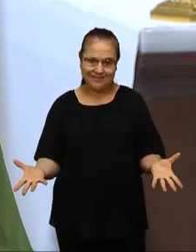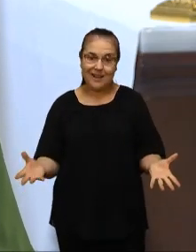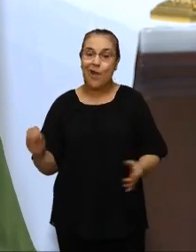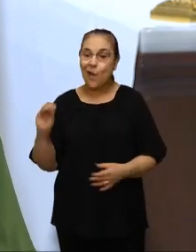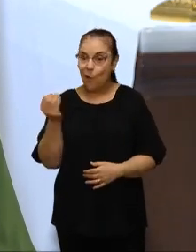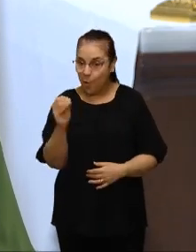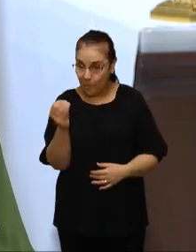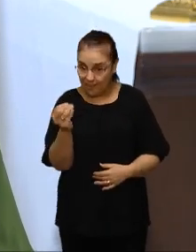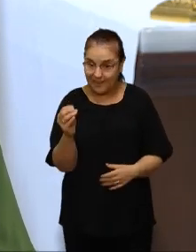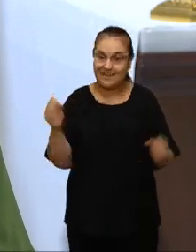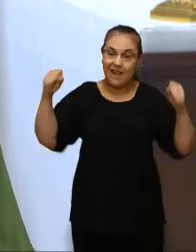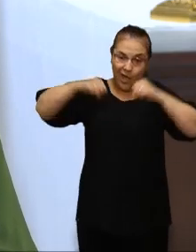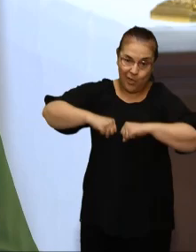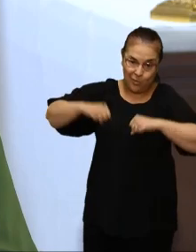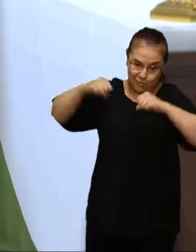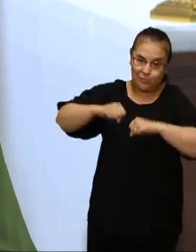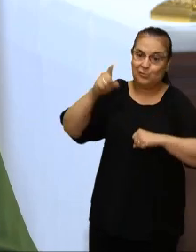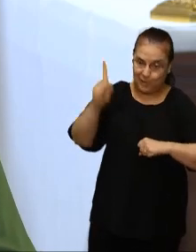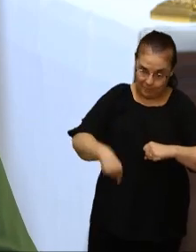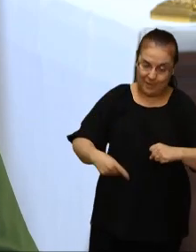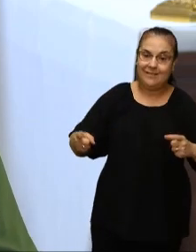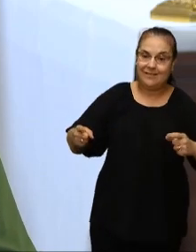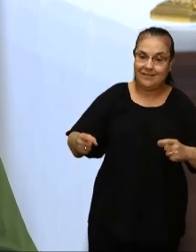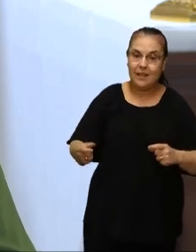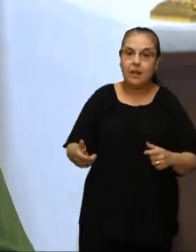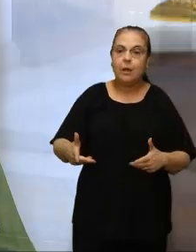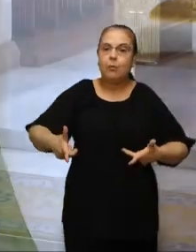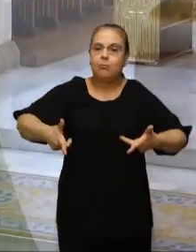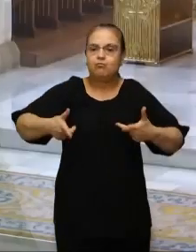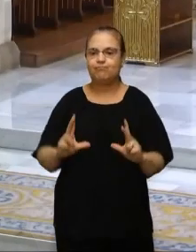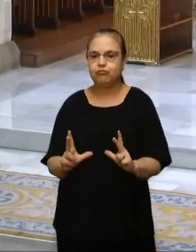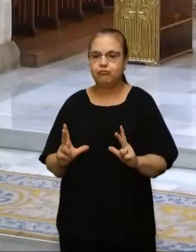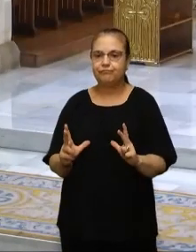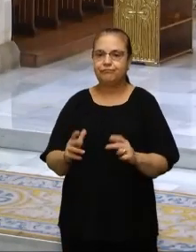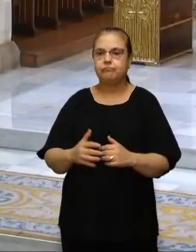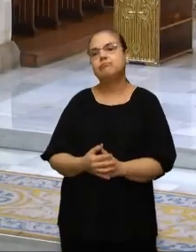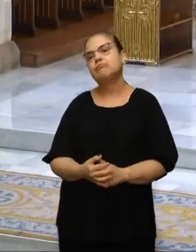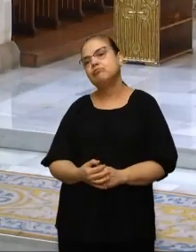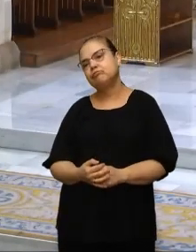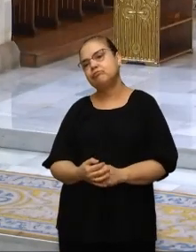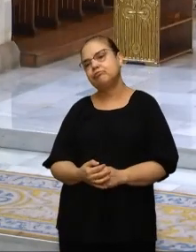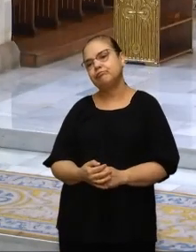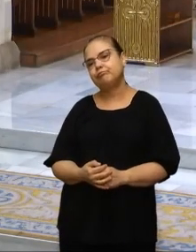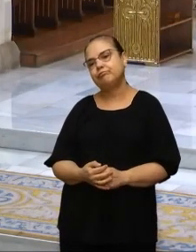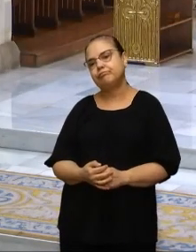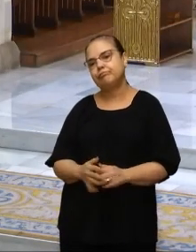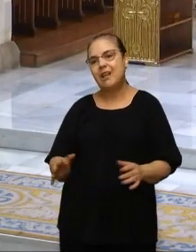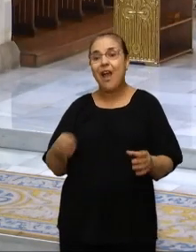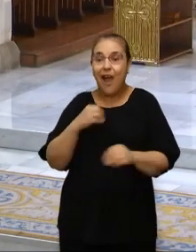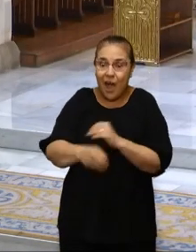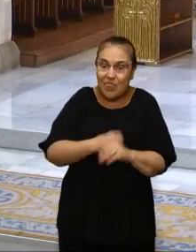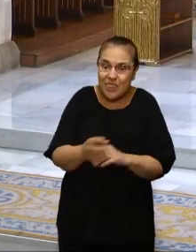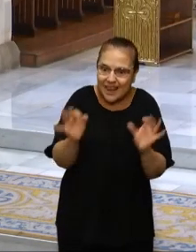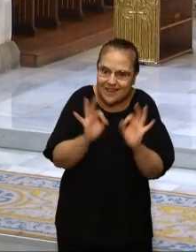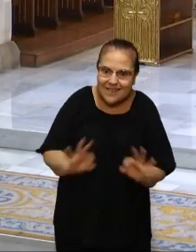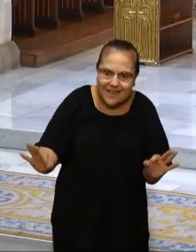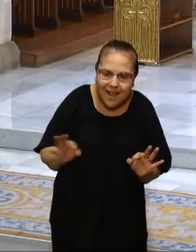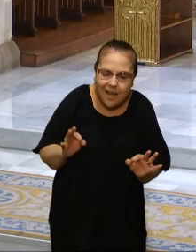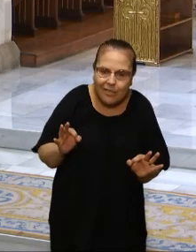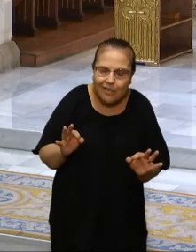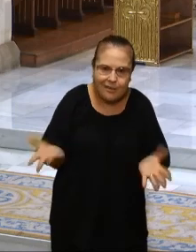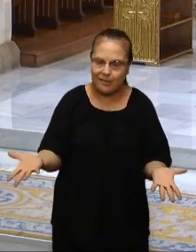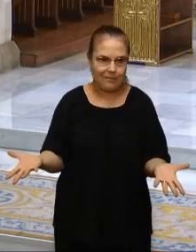los adultos y los mayores. Quedarnos apoltronados en el sillón y no darnos cuenta que el mundo necesita de